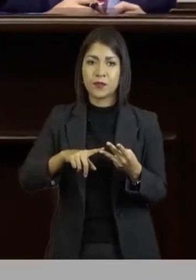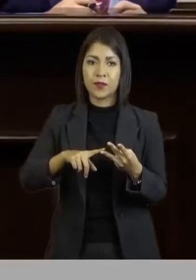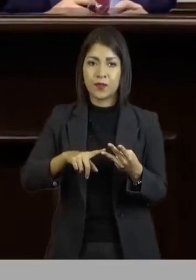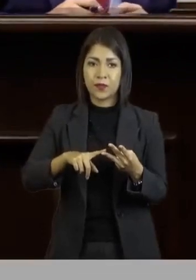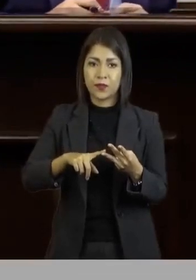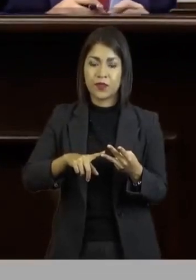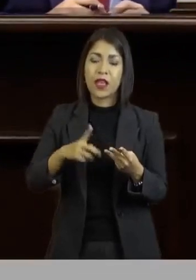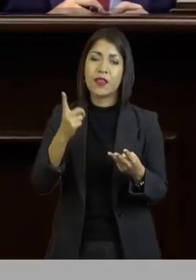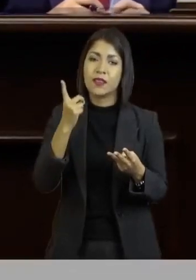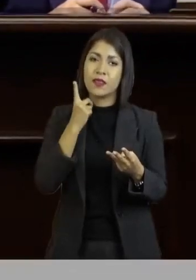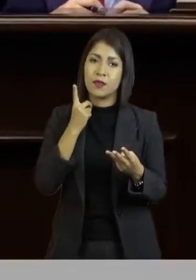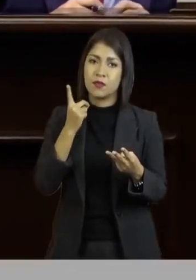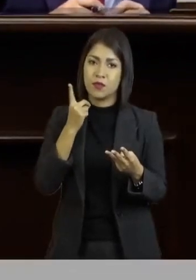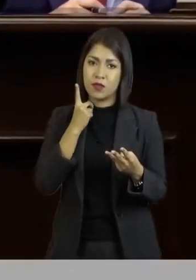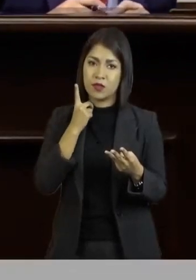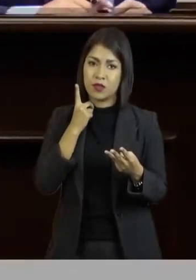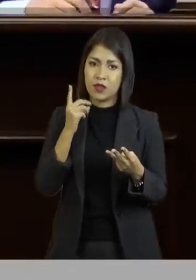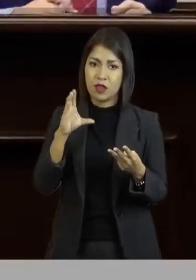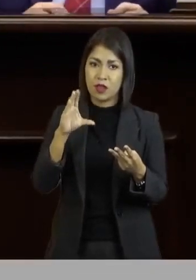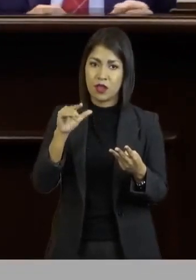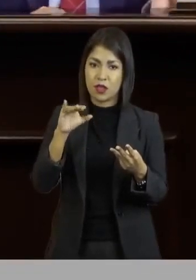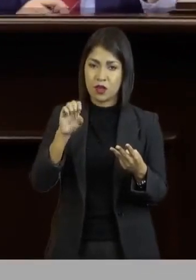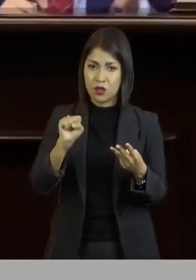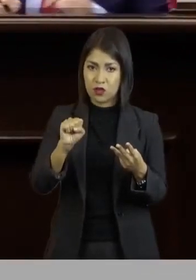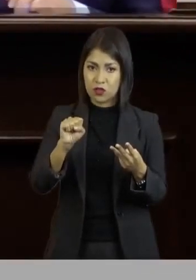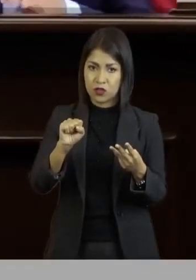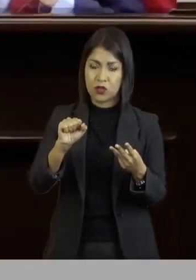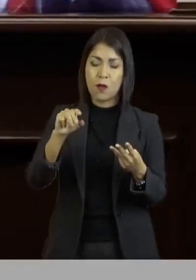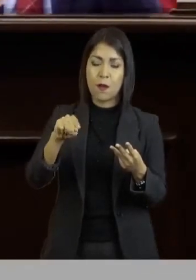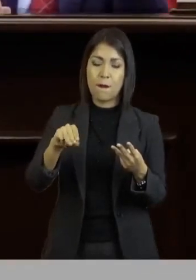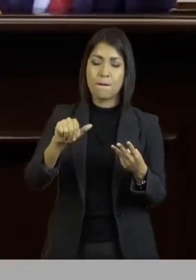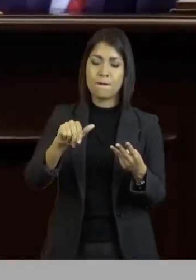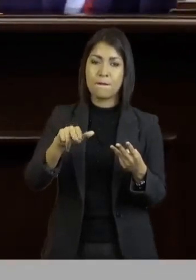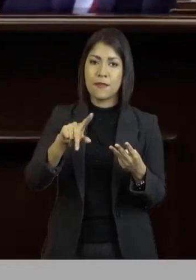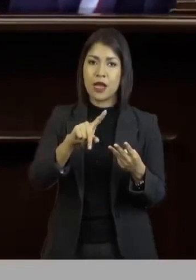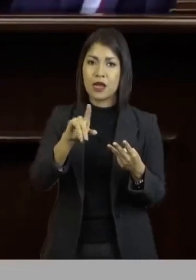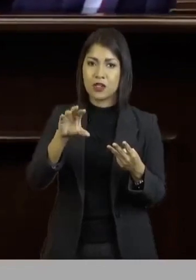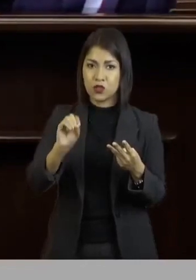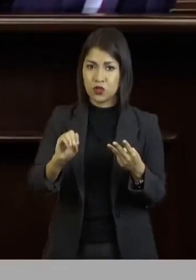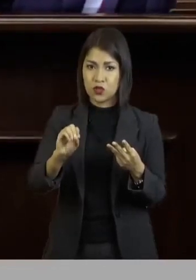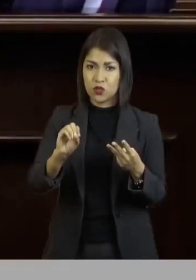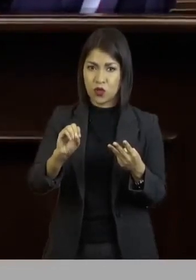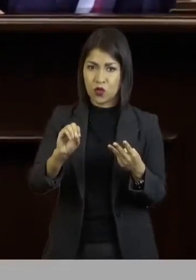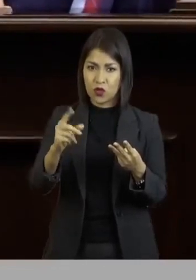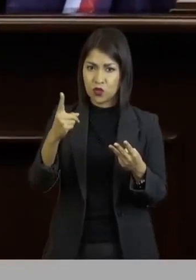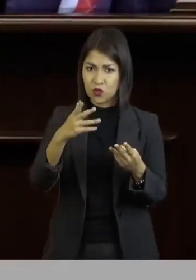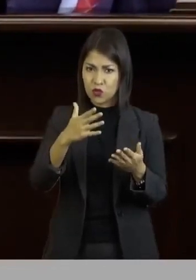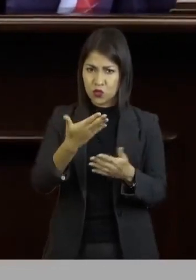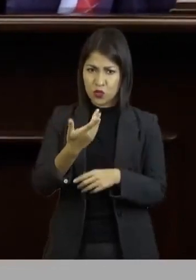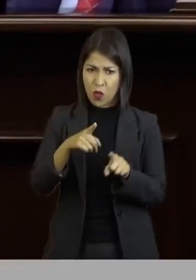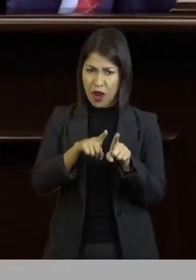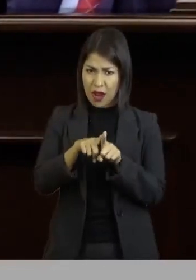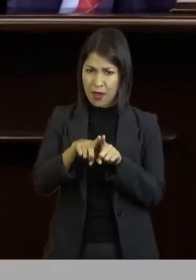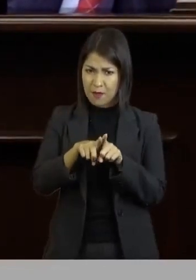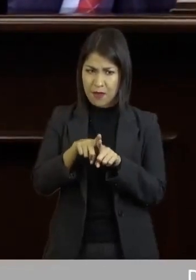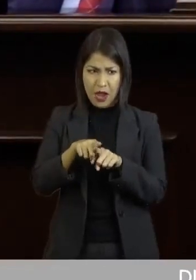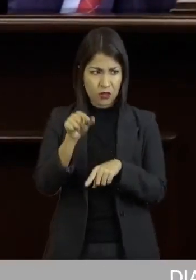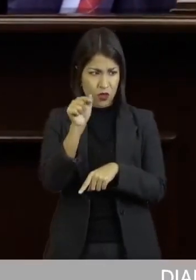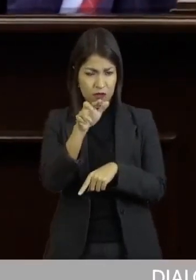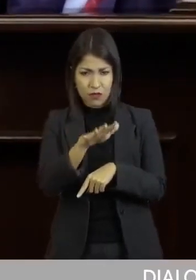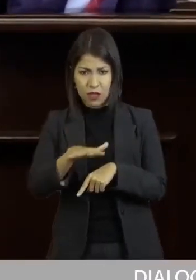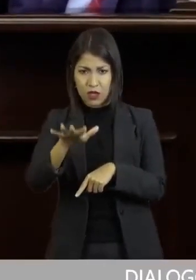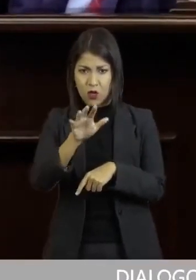el diputado Carlos Alberto Manso Rodríguez, que por aquí andaba su hermano,